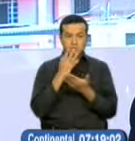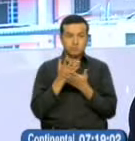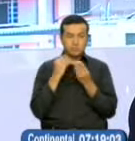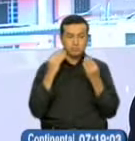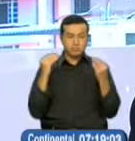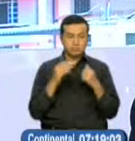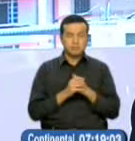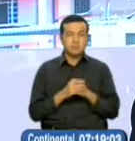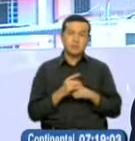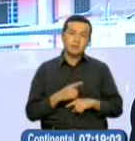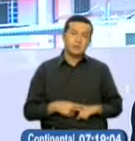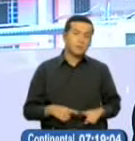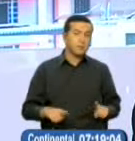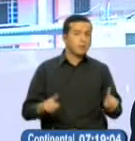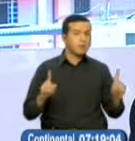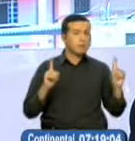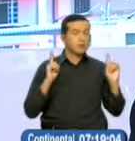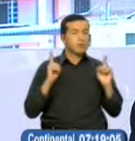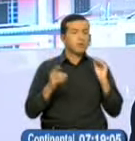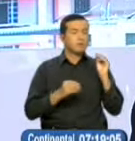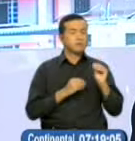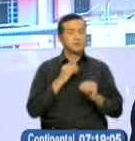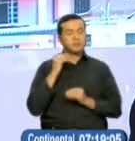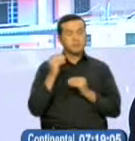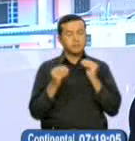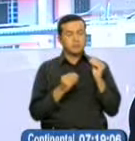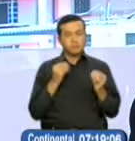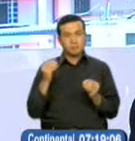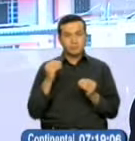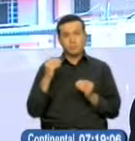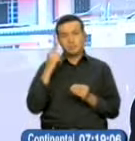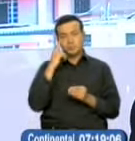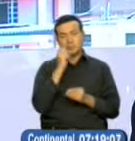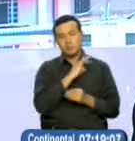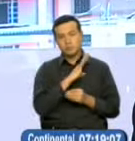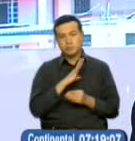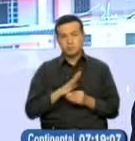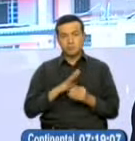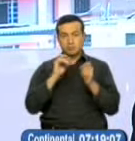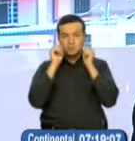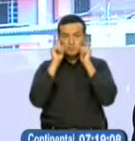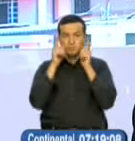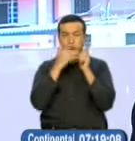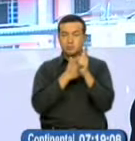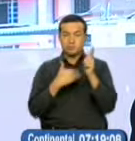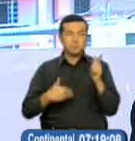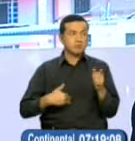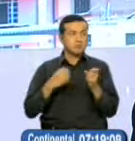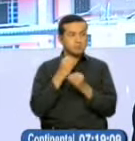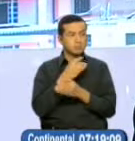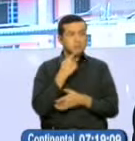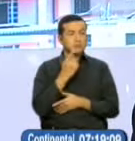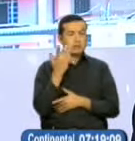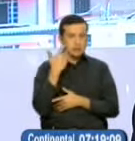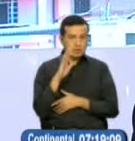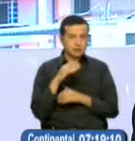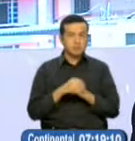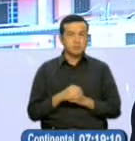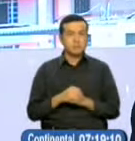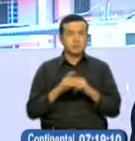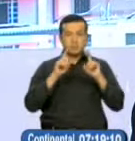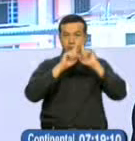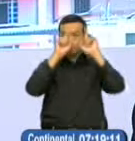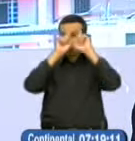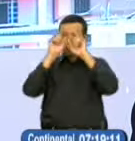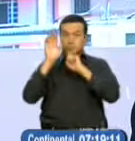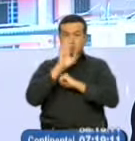embargo, vamos a tener un escenario de previsibilidad, así lo ha manifestado el presidente electo, para que los empresarios